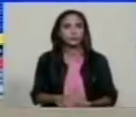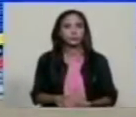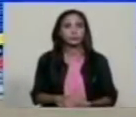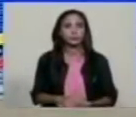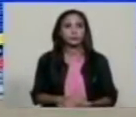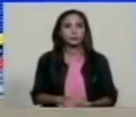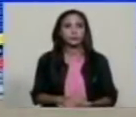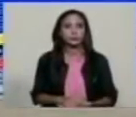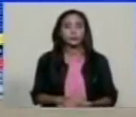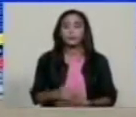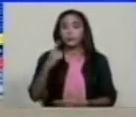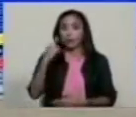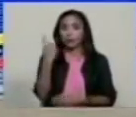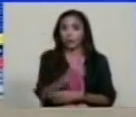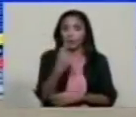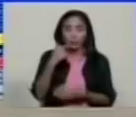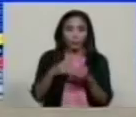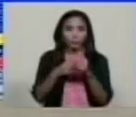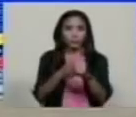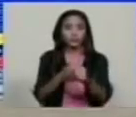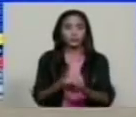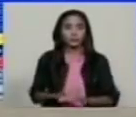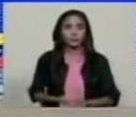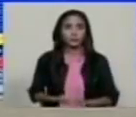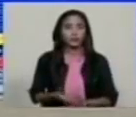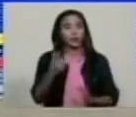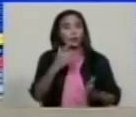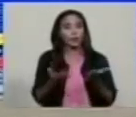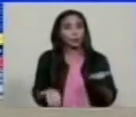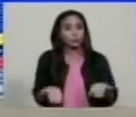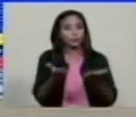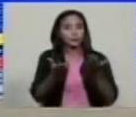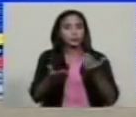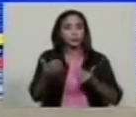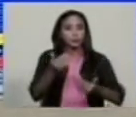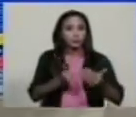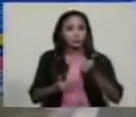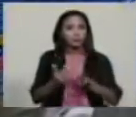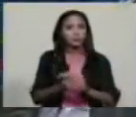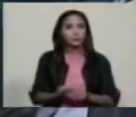y debemos, de manera acompasada,